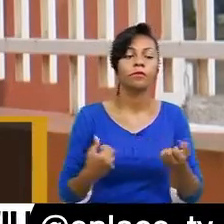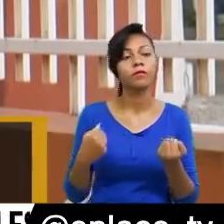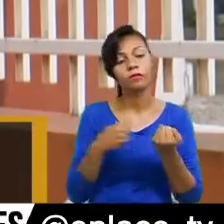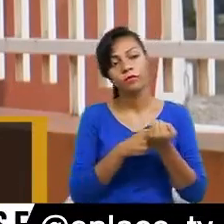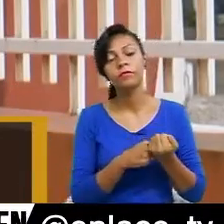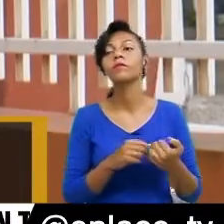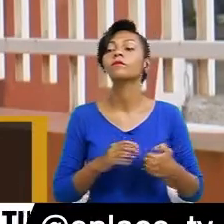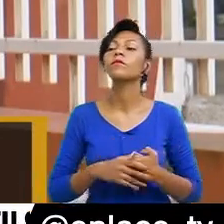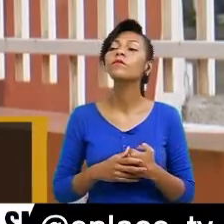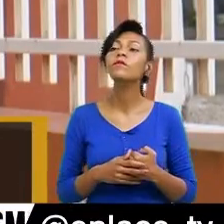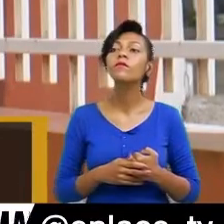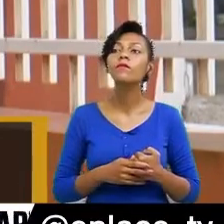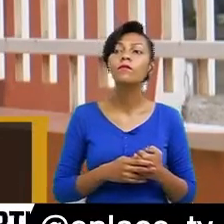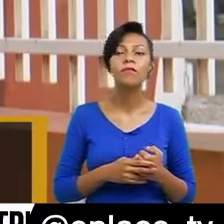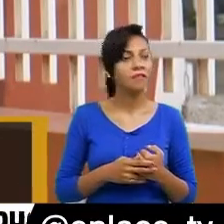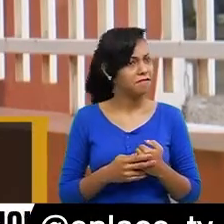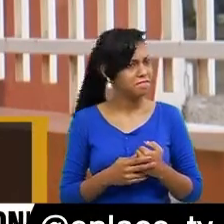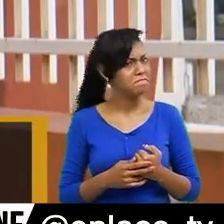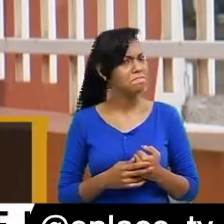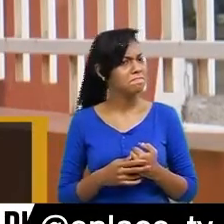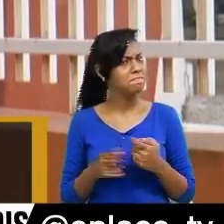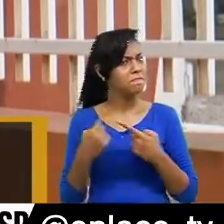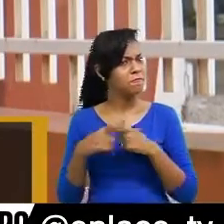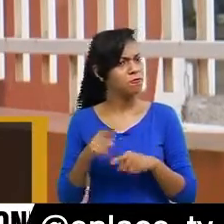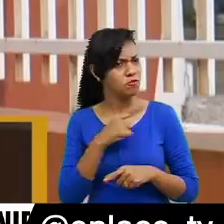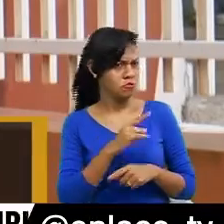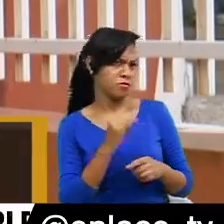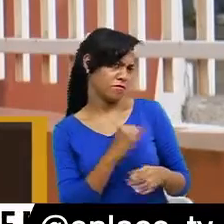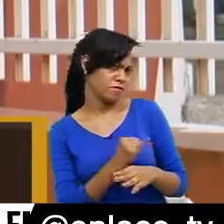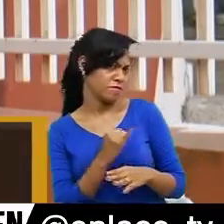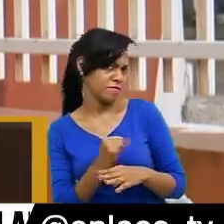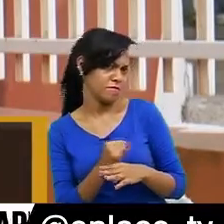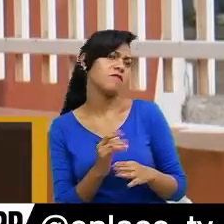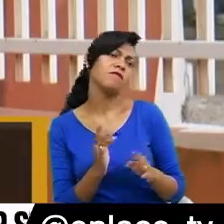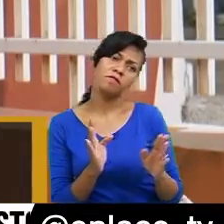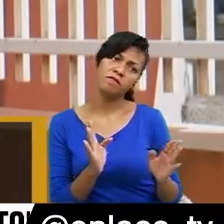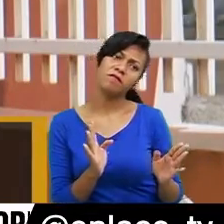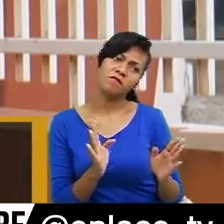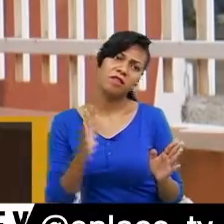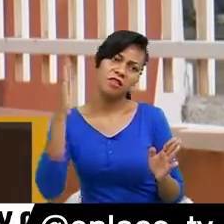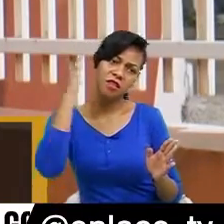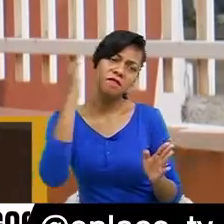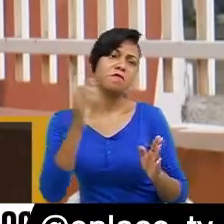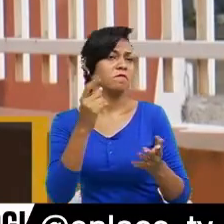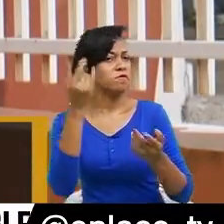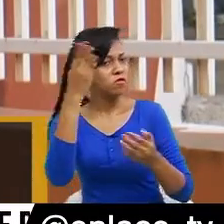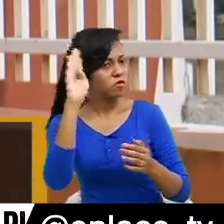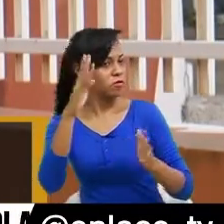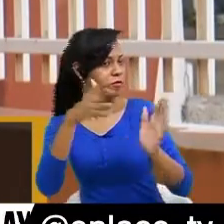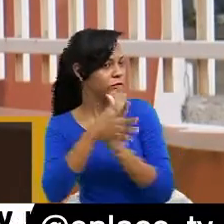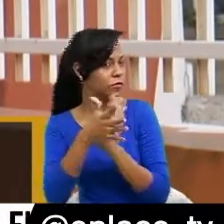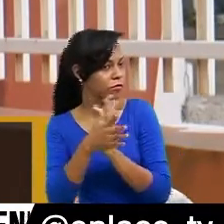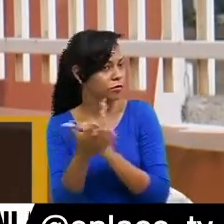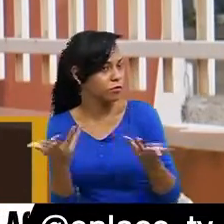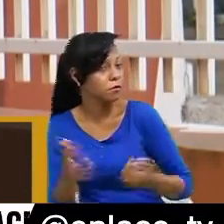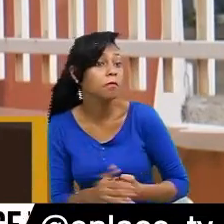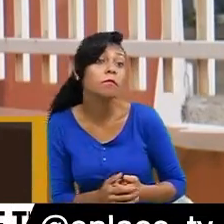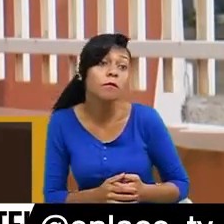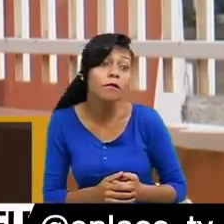tenemos de algo diferente en una iglesia que es la oración, el conocimiento de la palabra de Dios, es en este caso